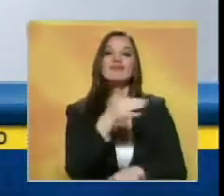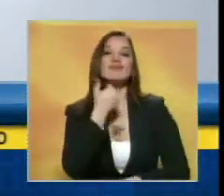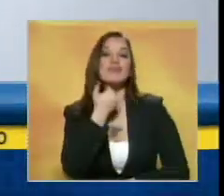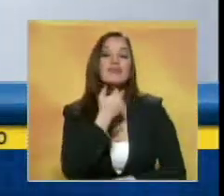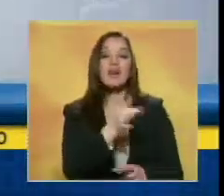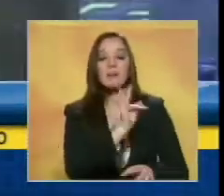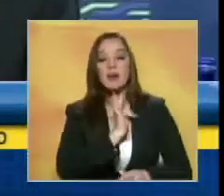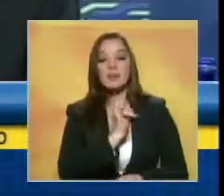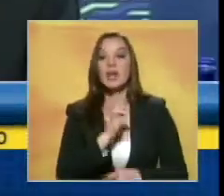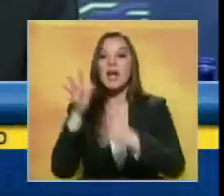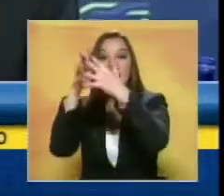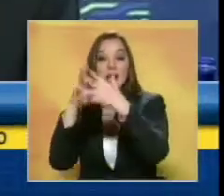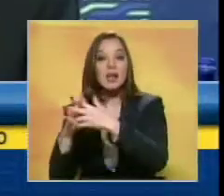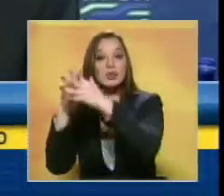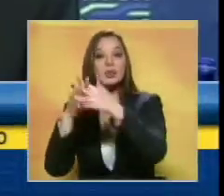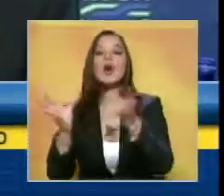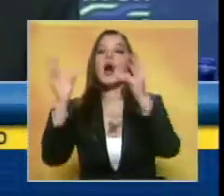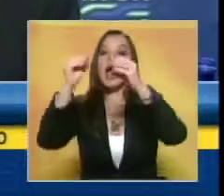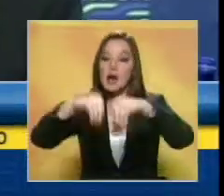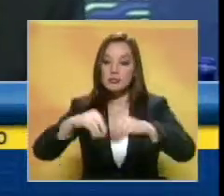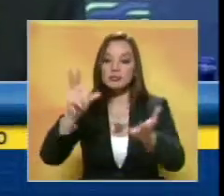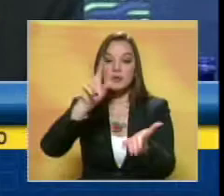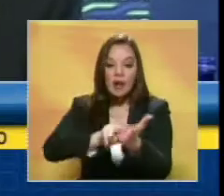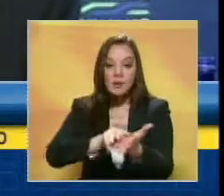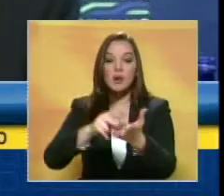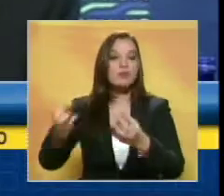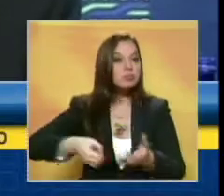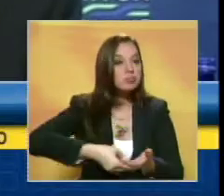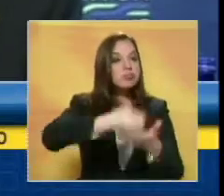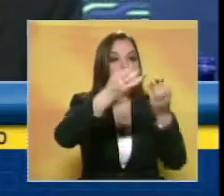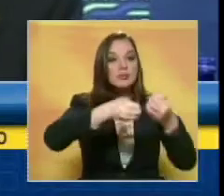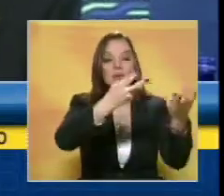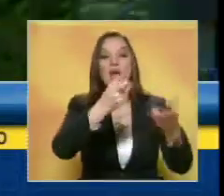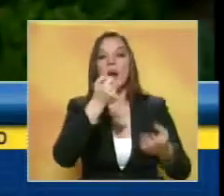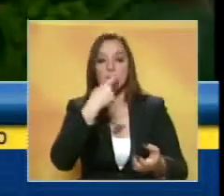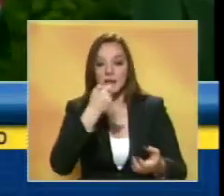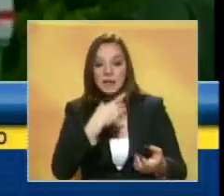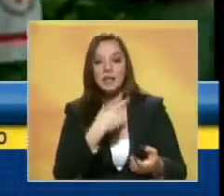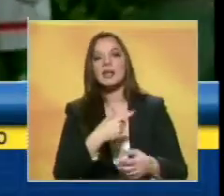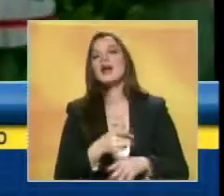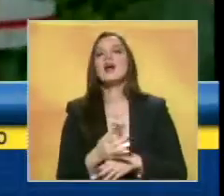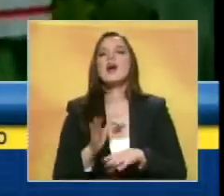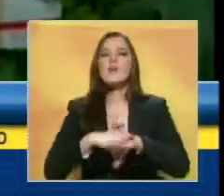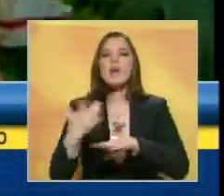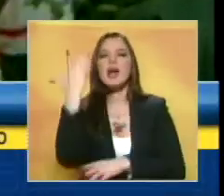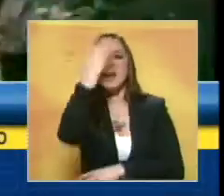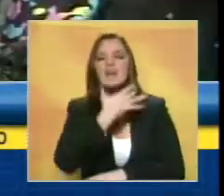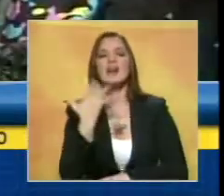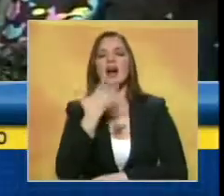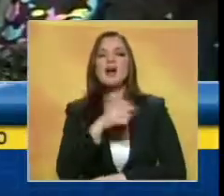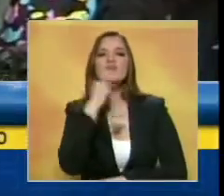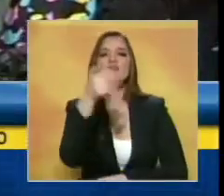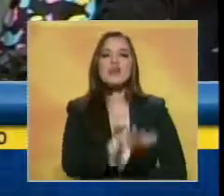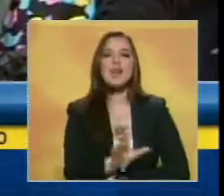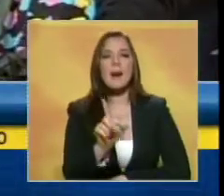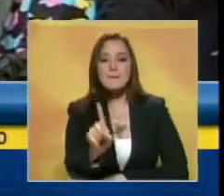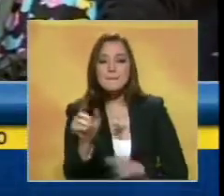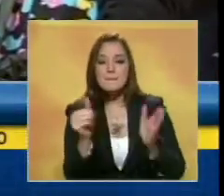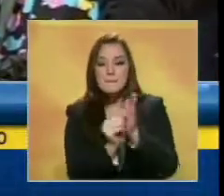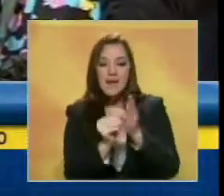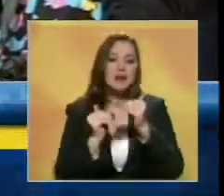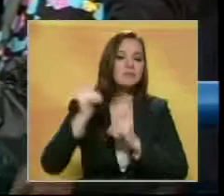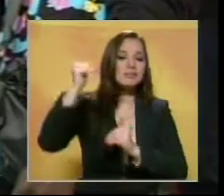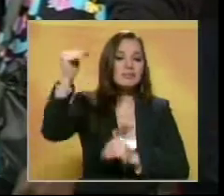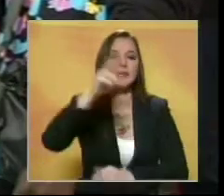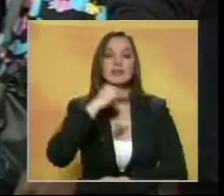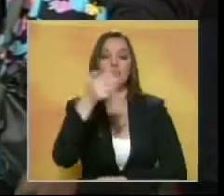Barack Obama, aprobó el envío de la medicina experimental a Liberia y el número de personas muertas por ébola en África superó ya los 1.000, la mayoría en